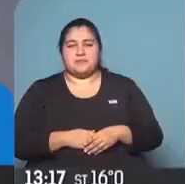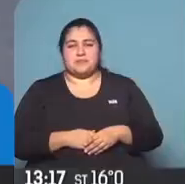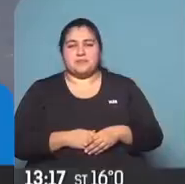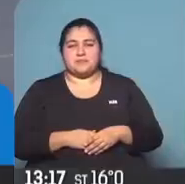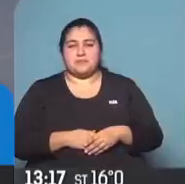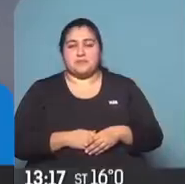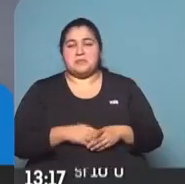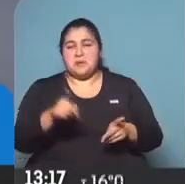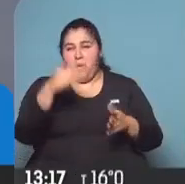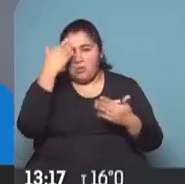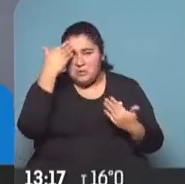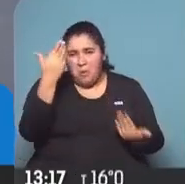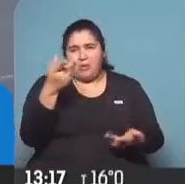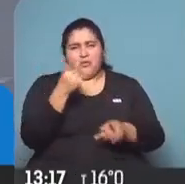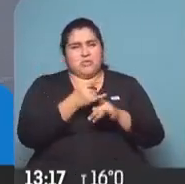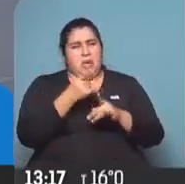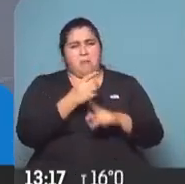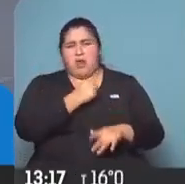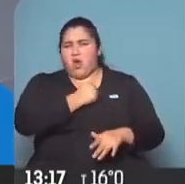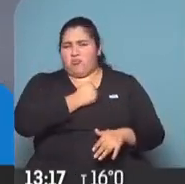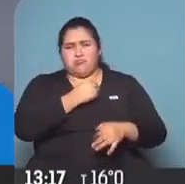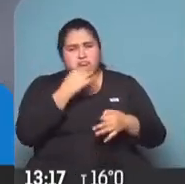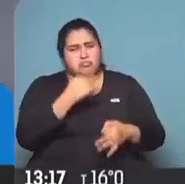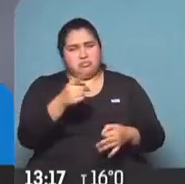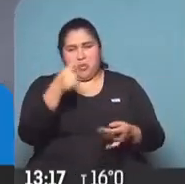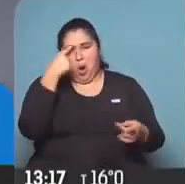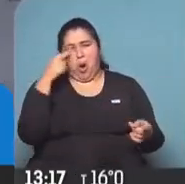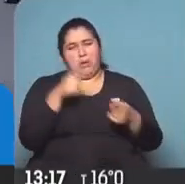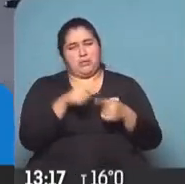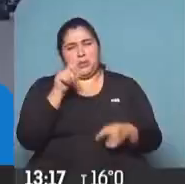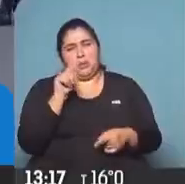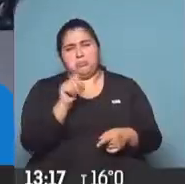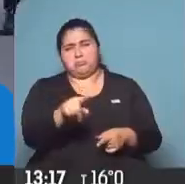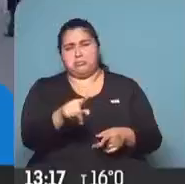honor y gloria su lema